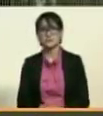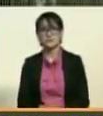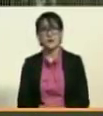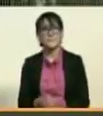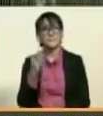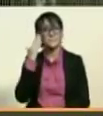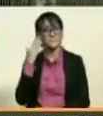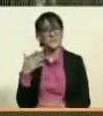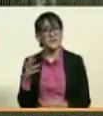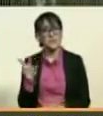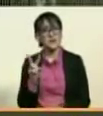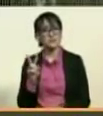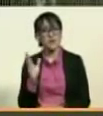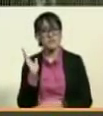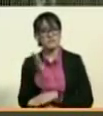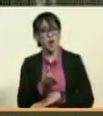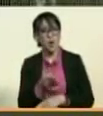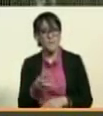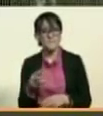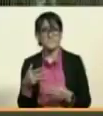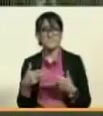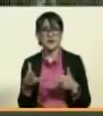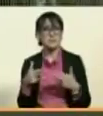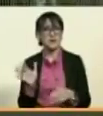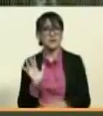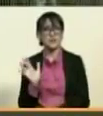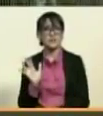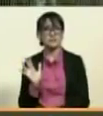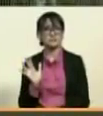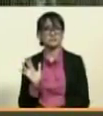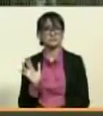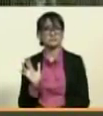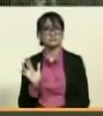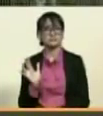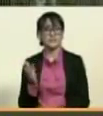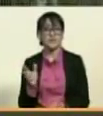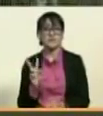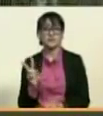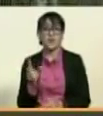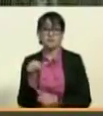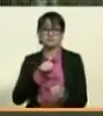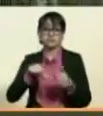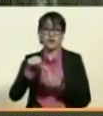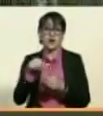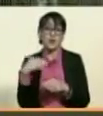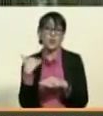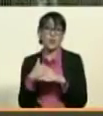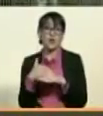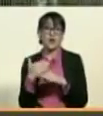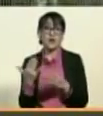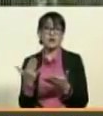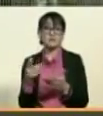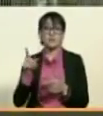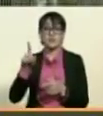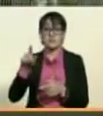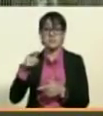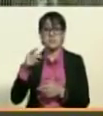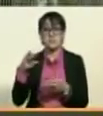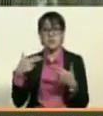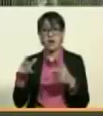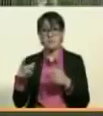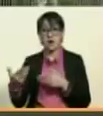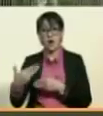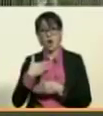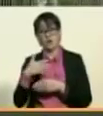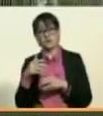no ha sancionado a Panamá. Sabe que Venezuela ha actuado con reciprocidad ante unas medidas